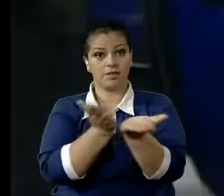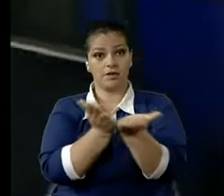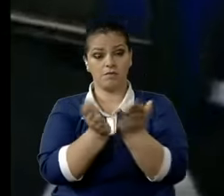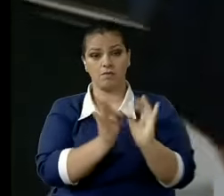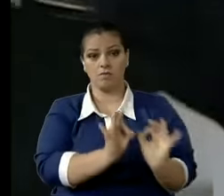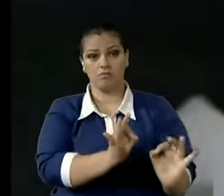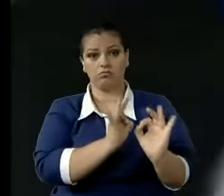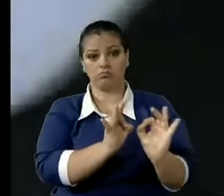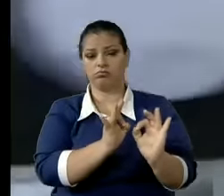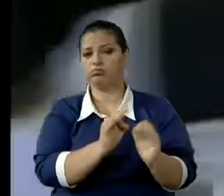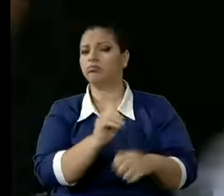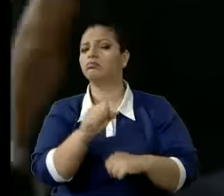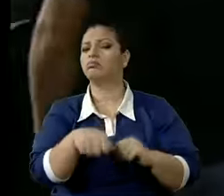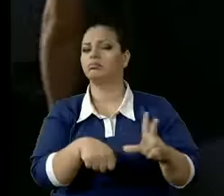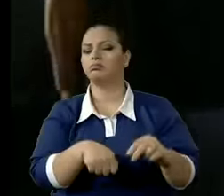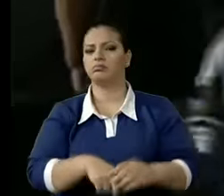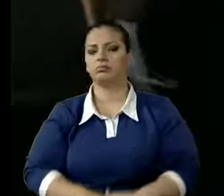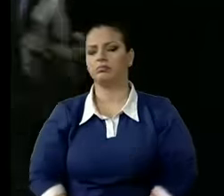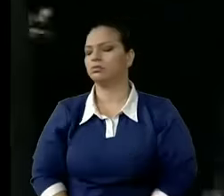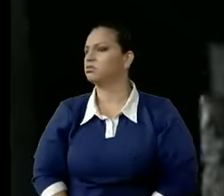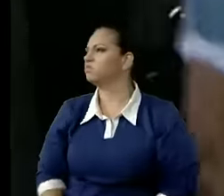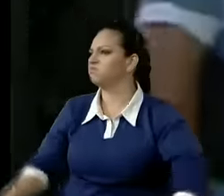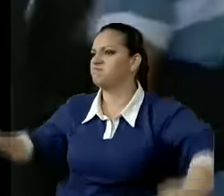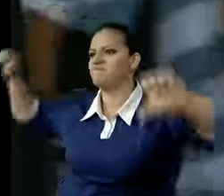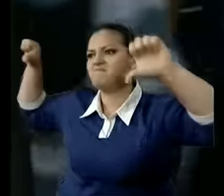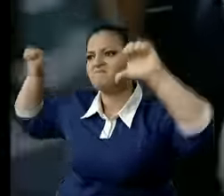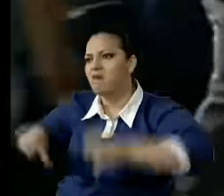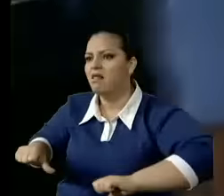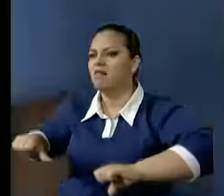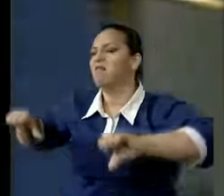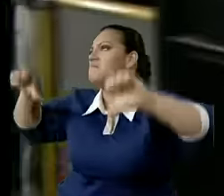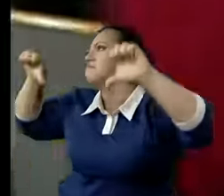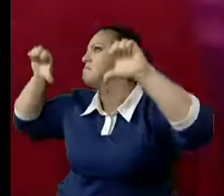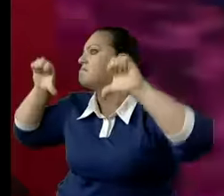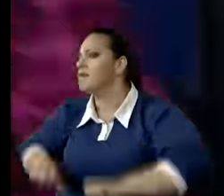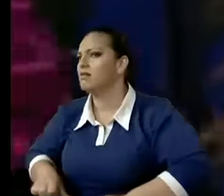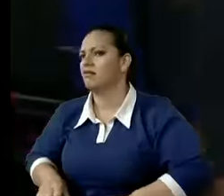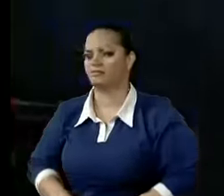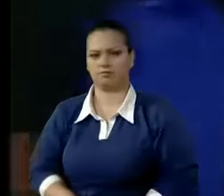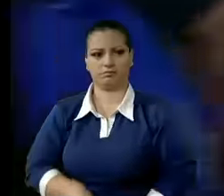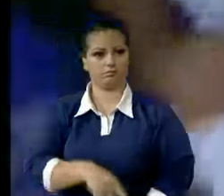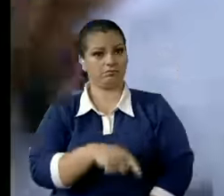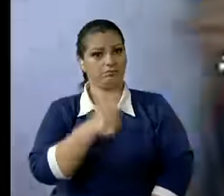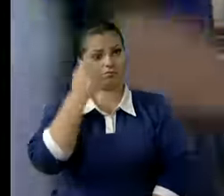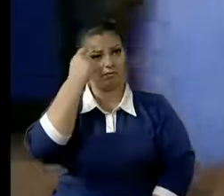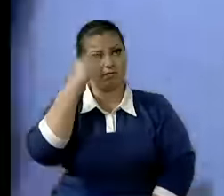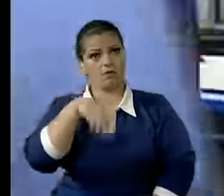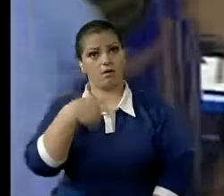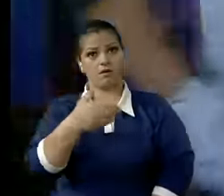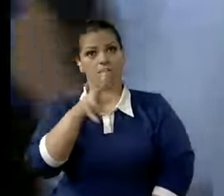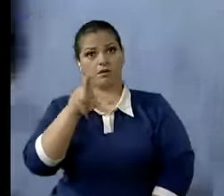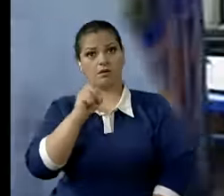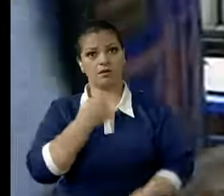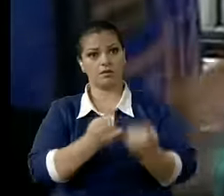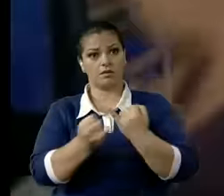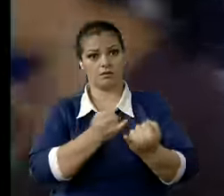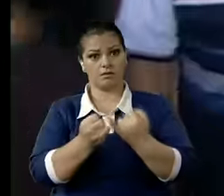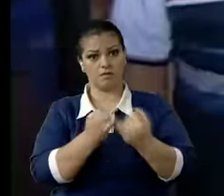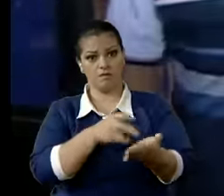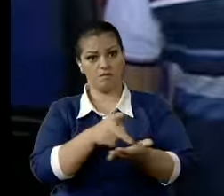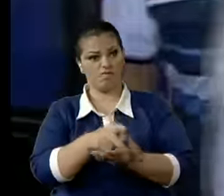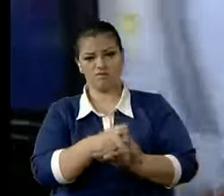el servicio que ofrece la Metrovía? Pésimo, pésimo, malo. ¿Usted cree que no deberían subir? No, si lo cargan como sardina aquí.